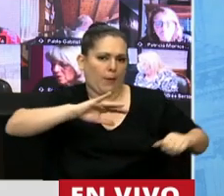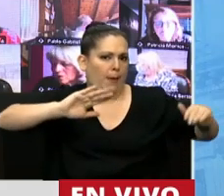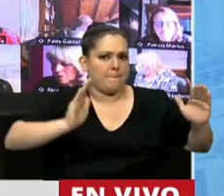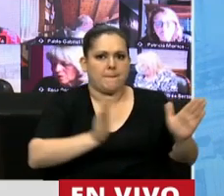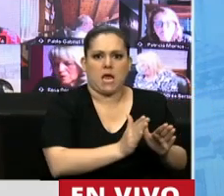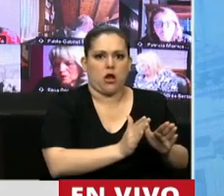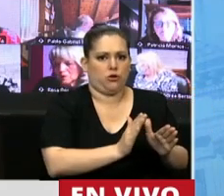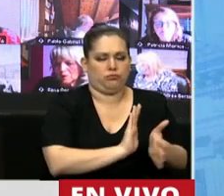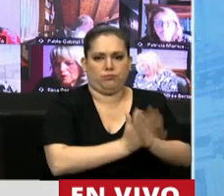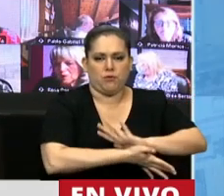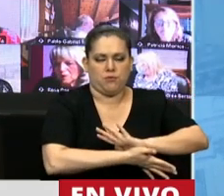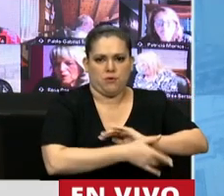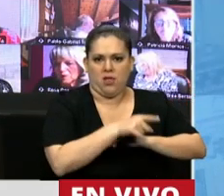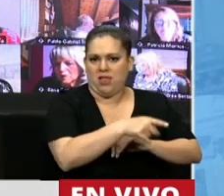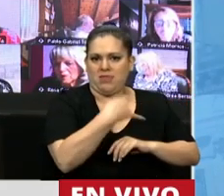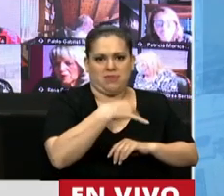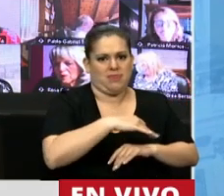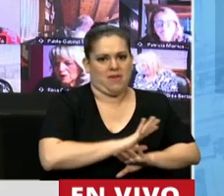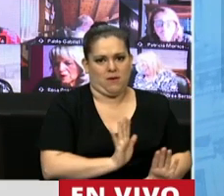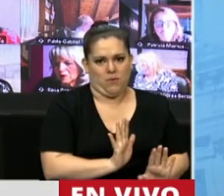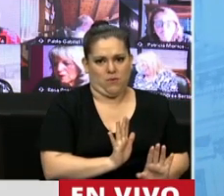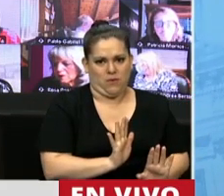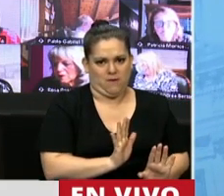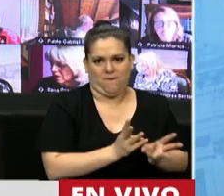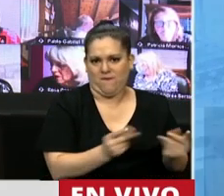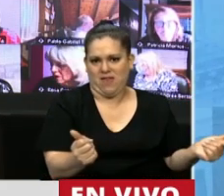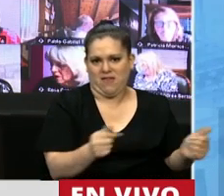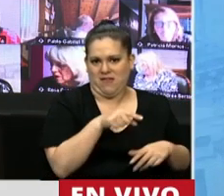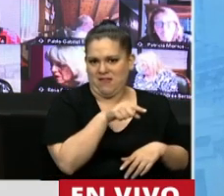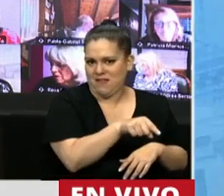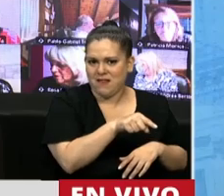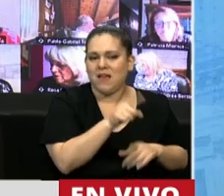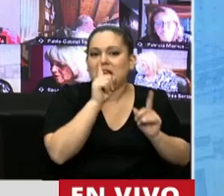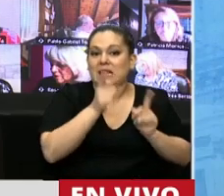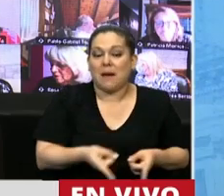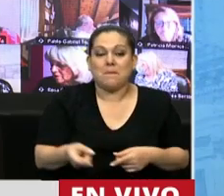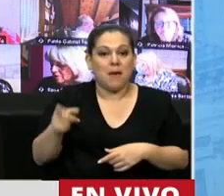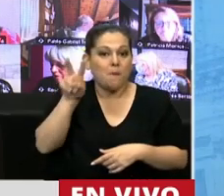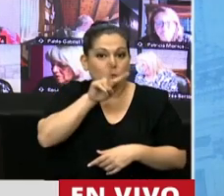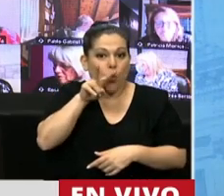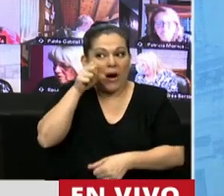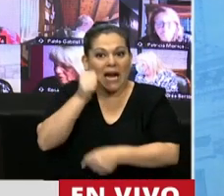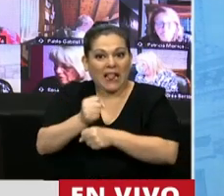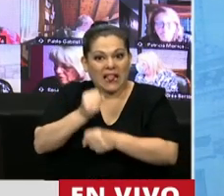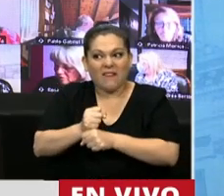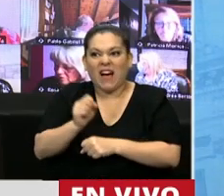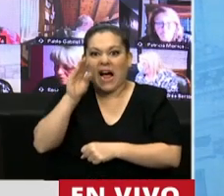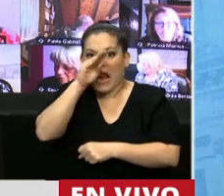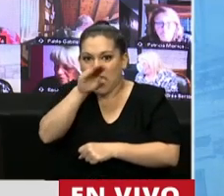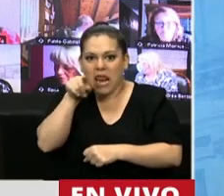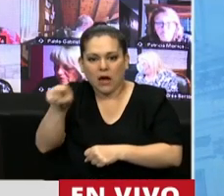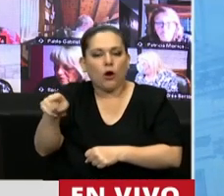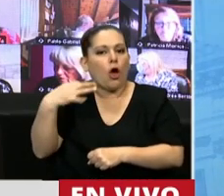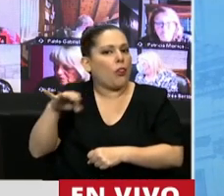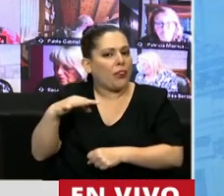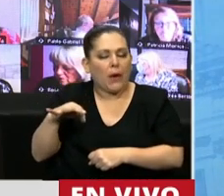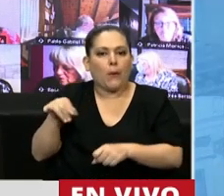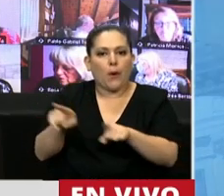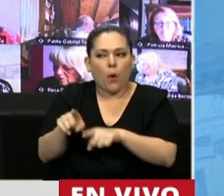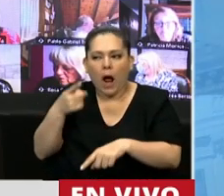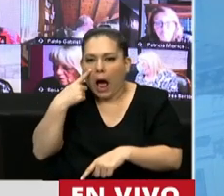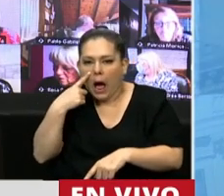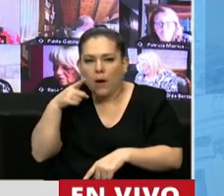segundo para que la persona trabajadora que persista justamente en la informalidad también esté protegida de la violencia y acoso en todas sus